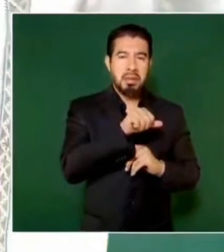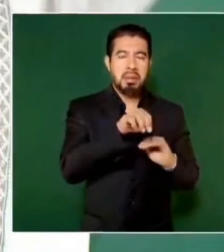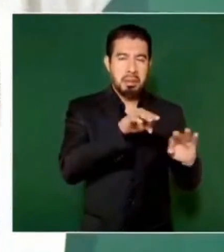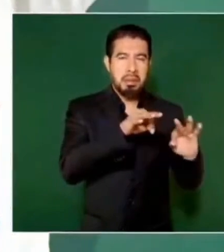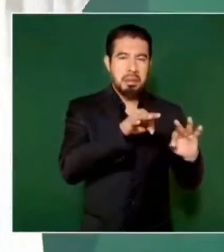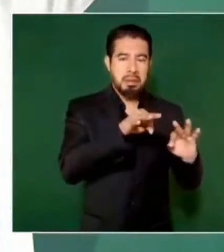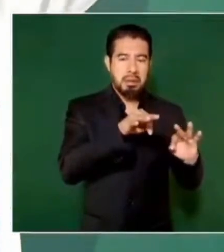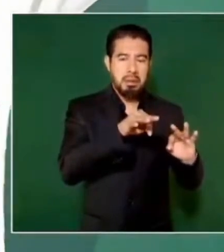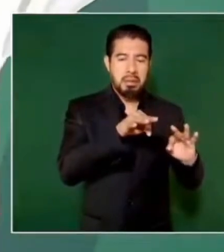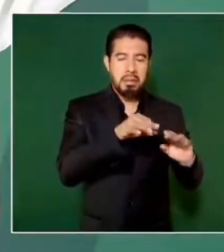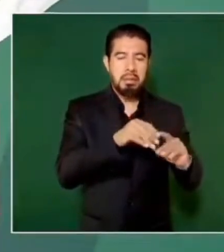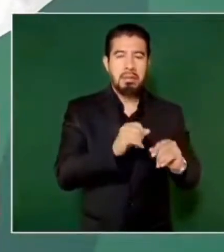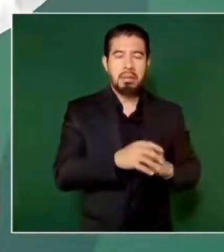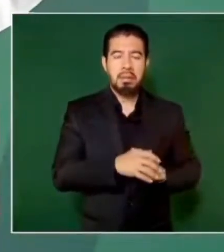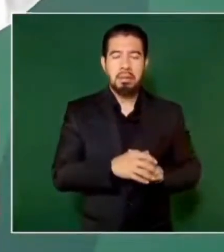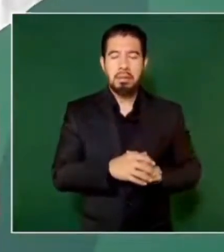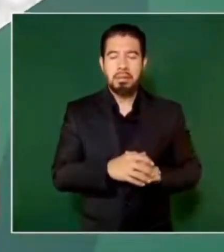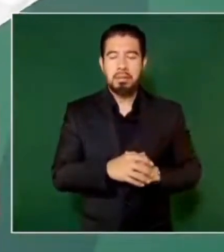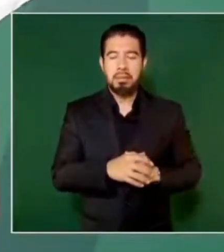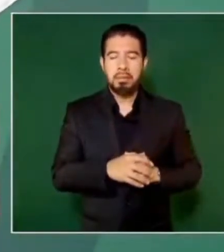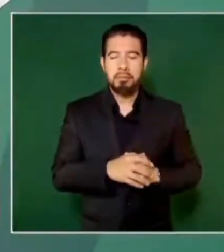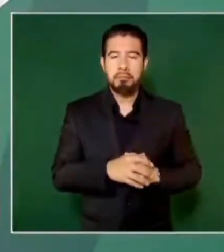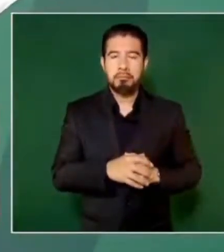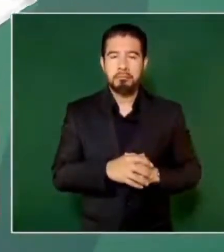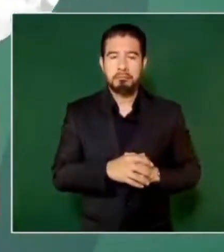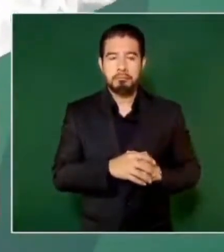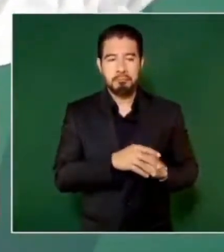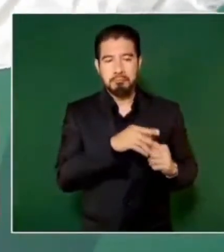y tenía todo el manejo